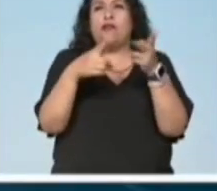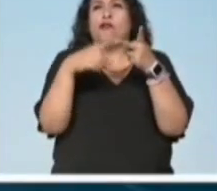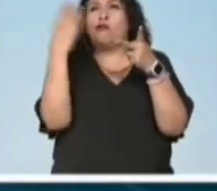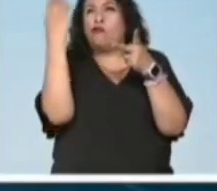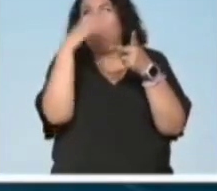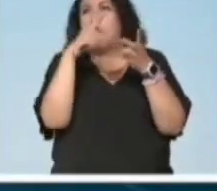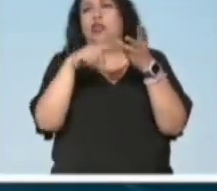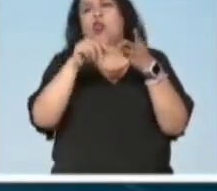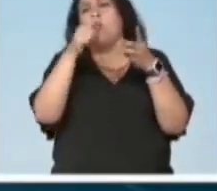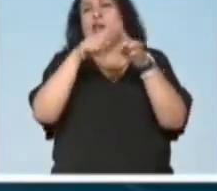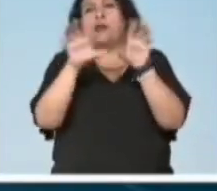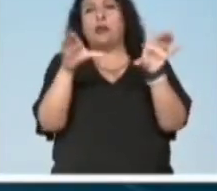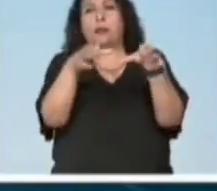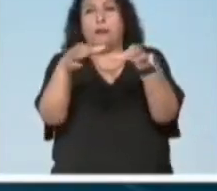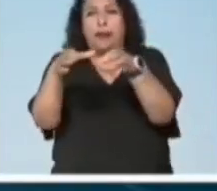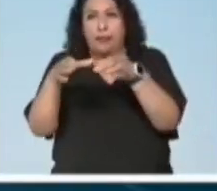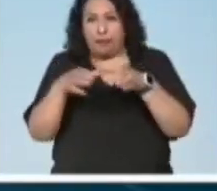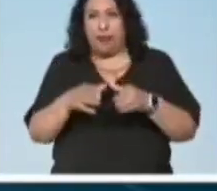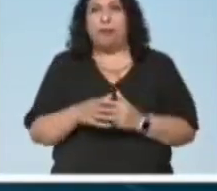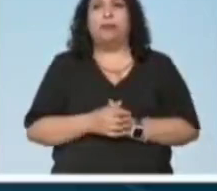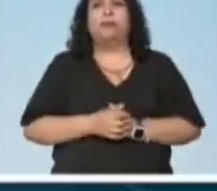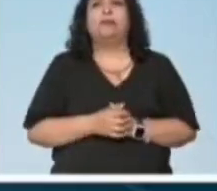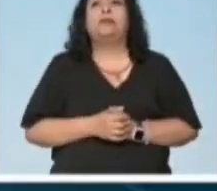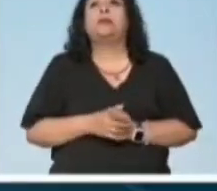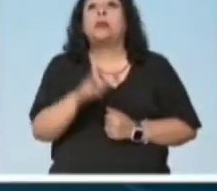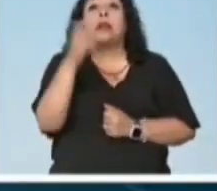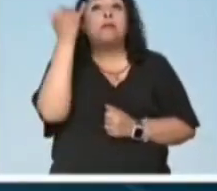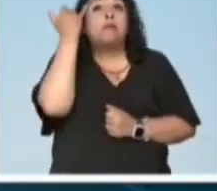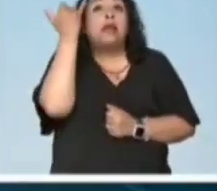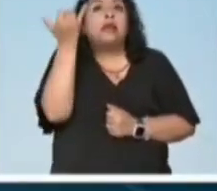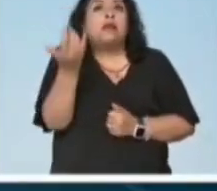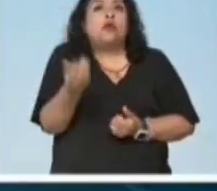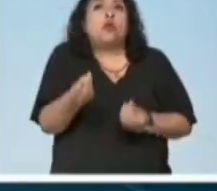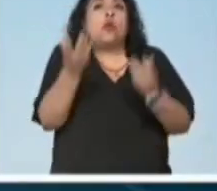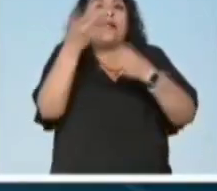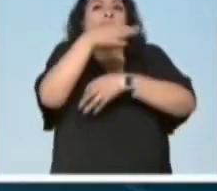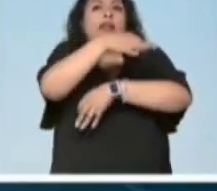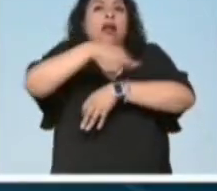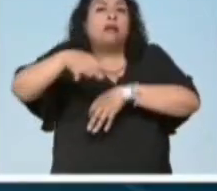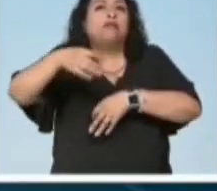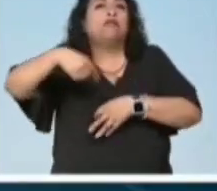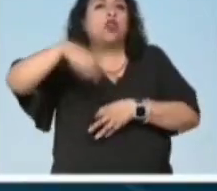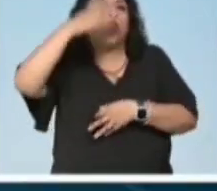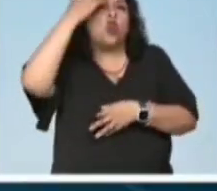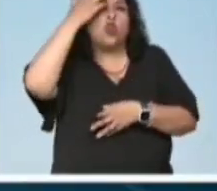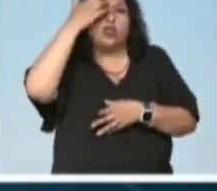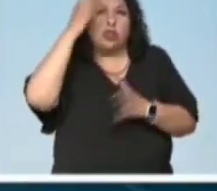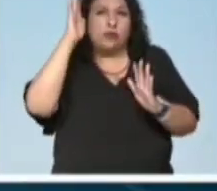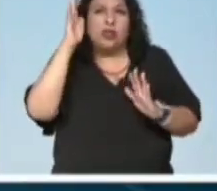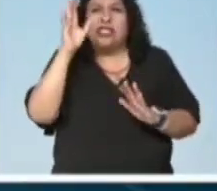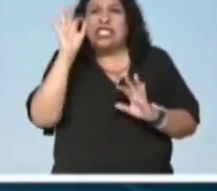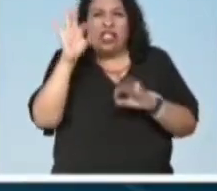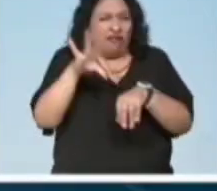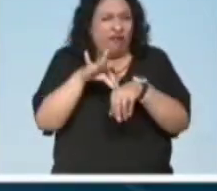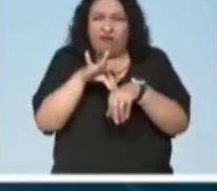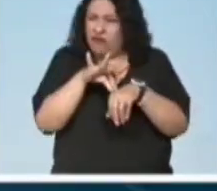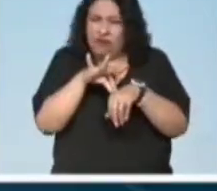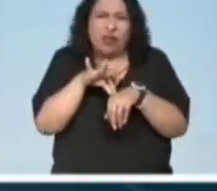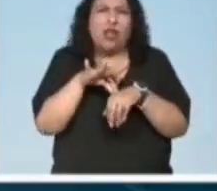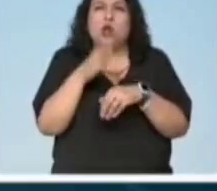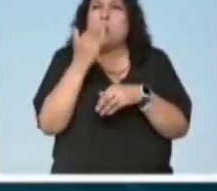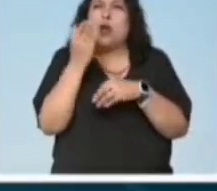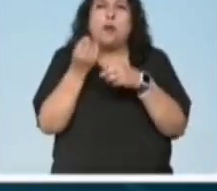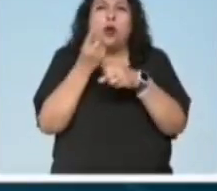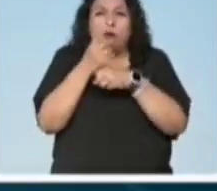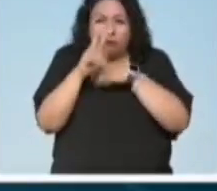fotografía y otras disciplinas Imagínese Cuánta arquitectura conocemos aunque no sea físicamente que no hemos tenido